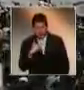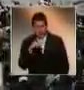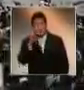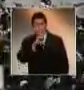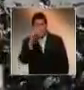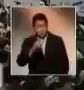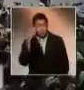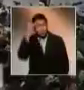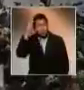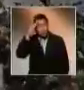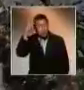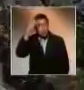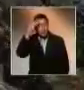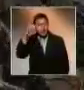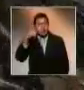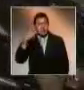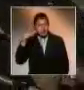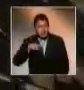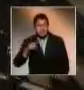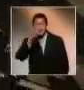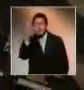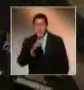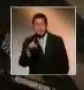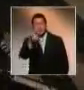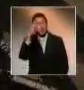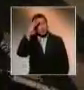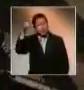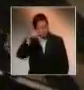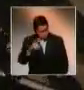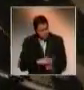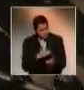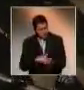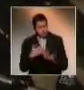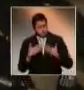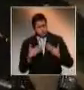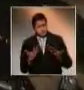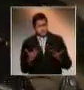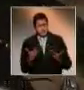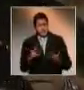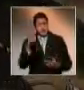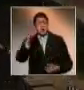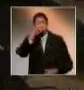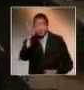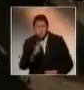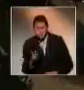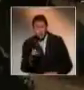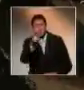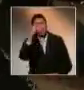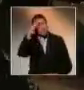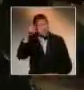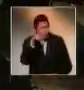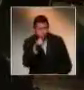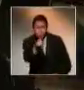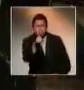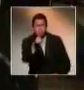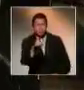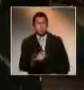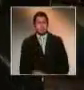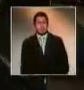tú sueñas, tener el país que tú sueñas, mi hermano, tener el país que sueñas tú?